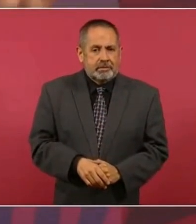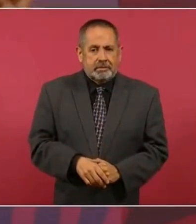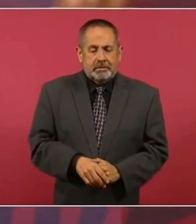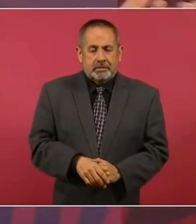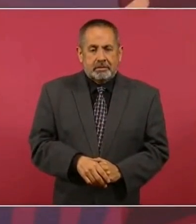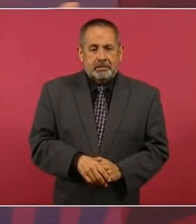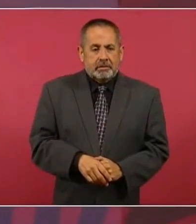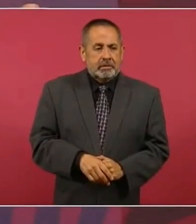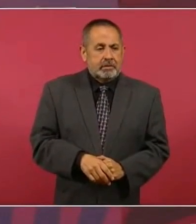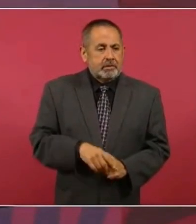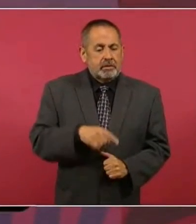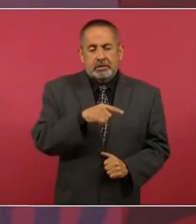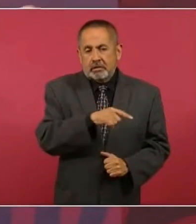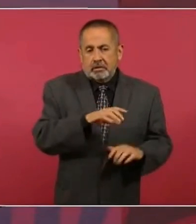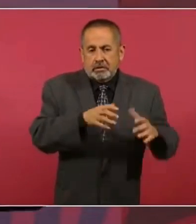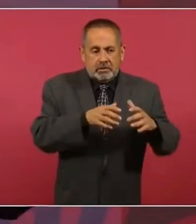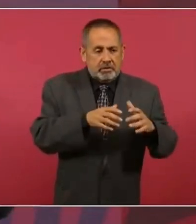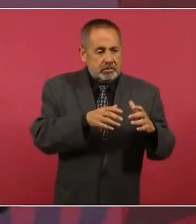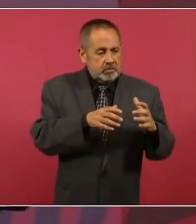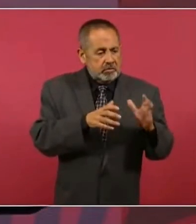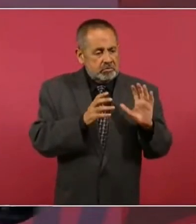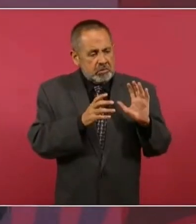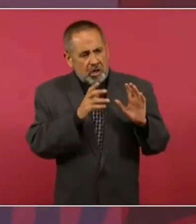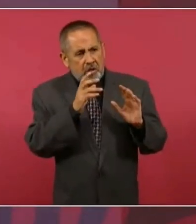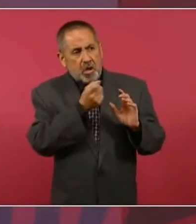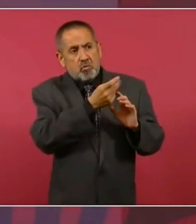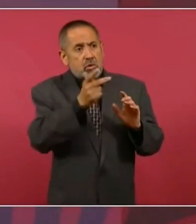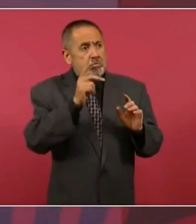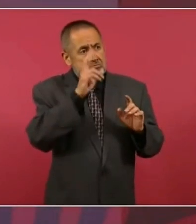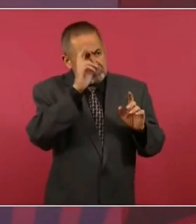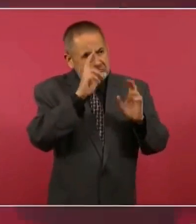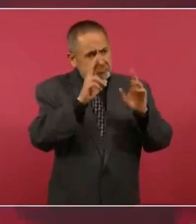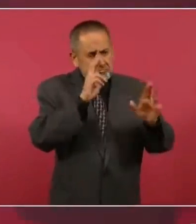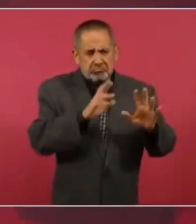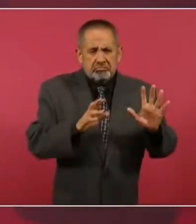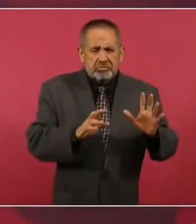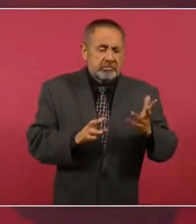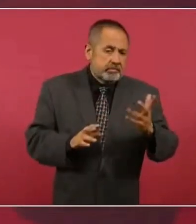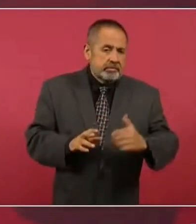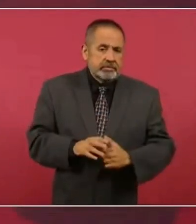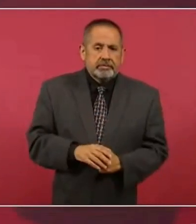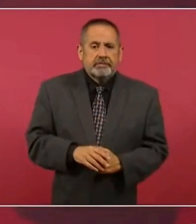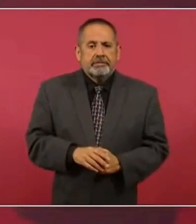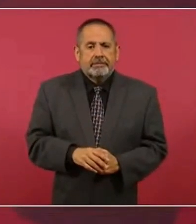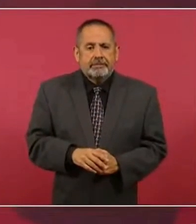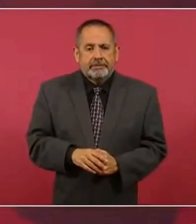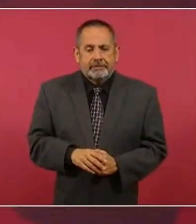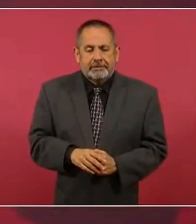que son además respetables, que también